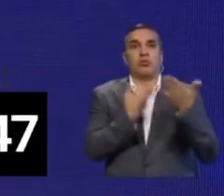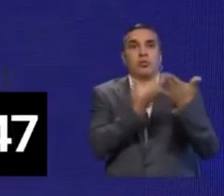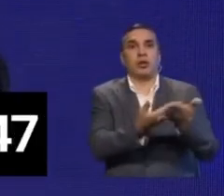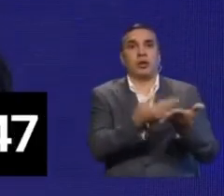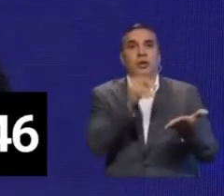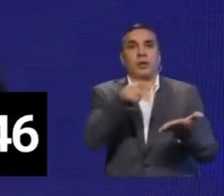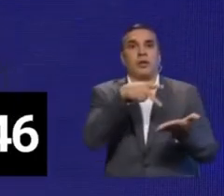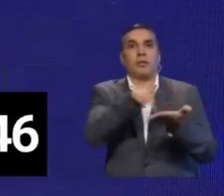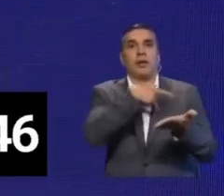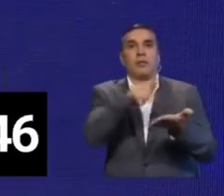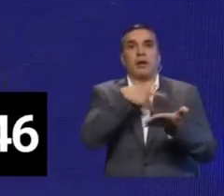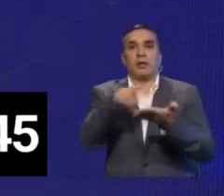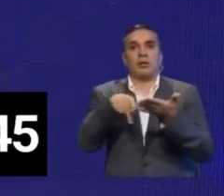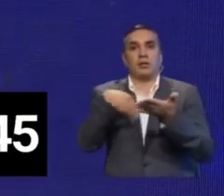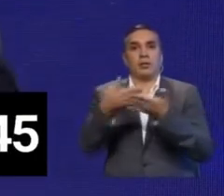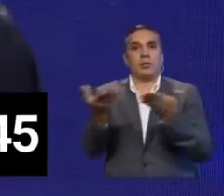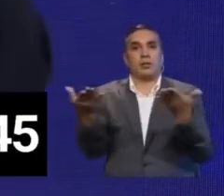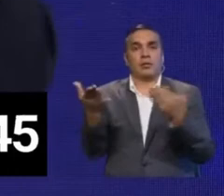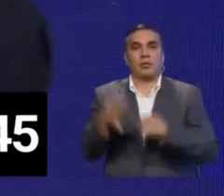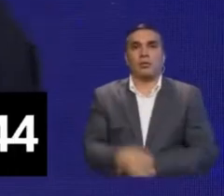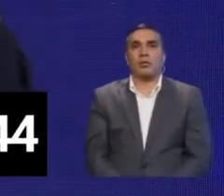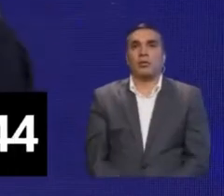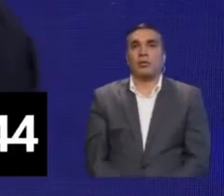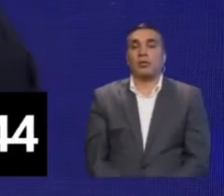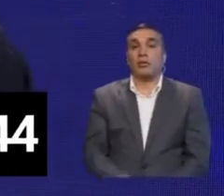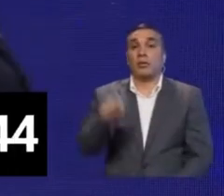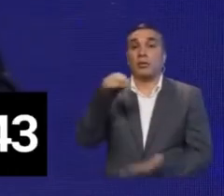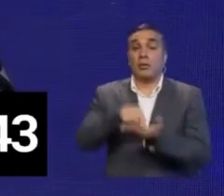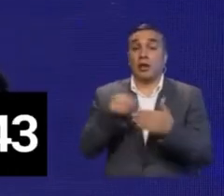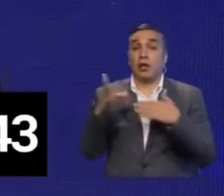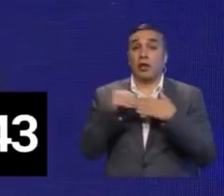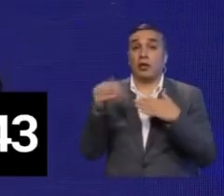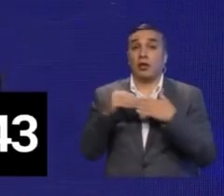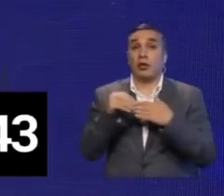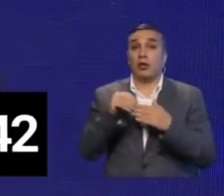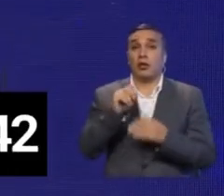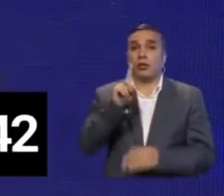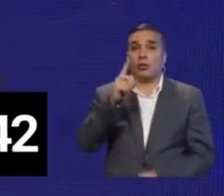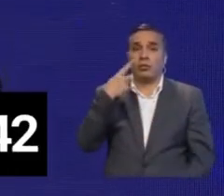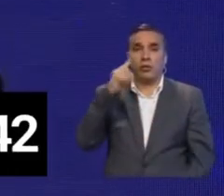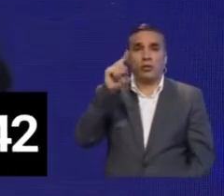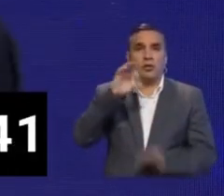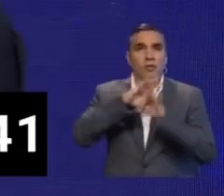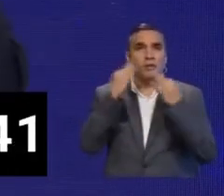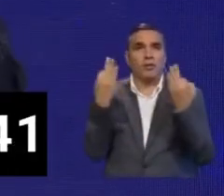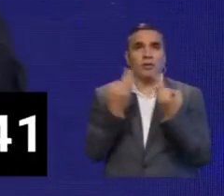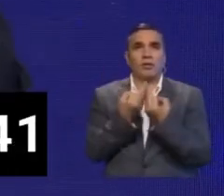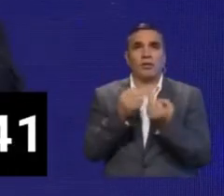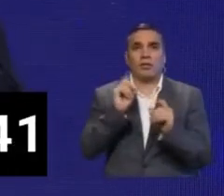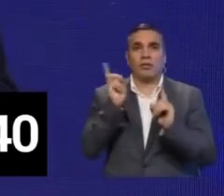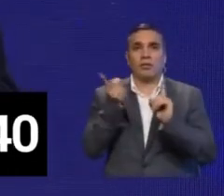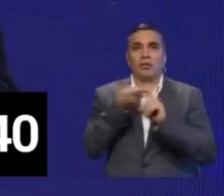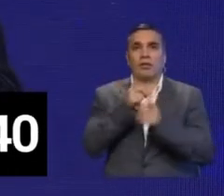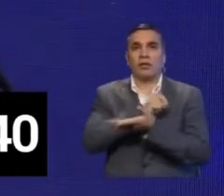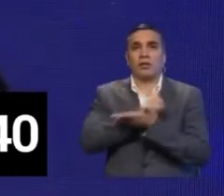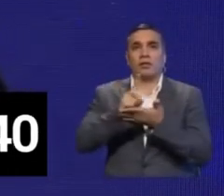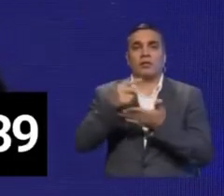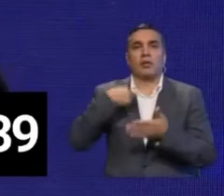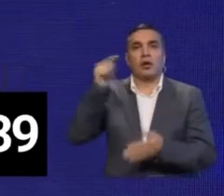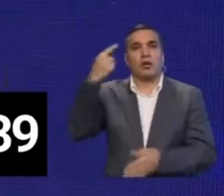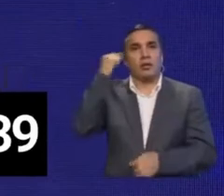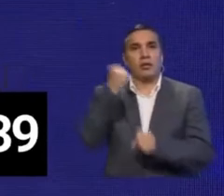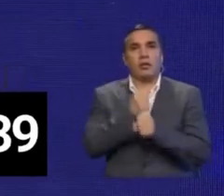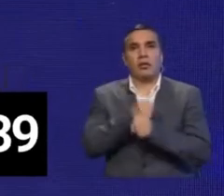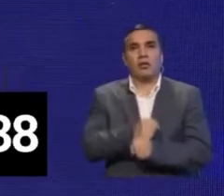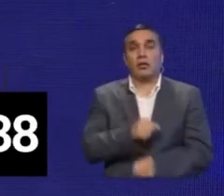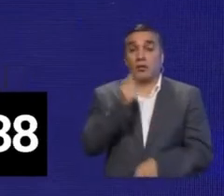de dar un salvataje a la familia ecuatoriana. $1,000 a 1 millón de familias la primera semana de nuestro gobierno.